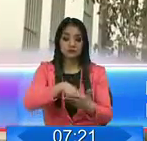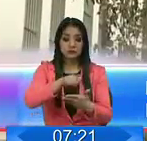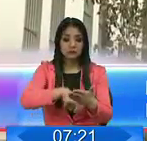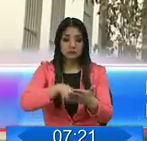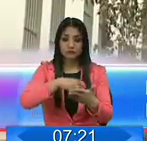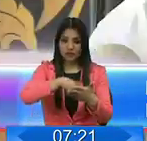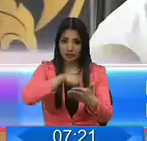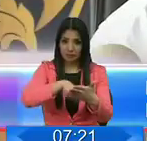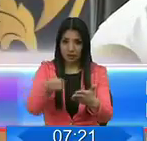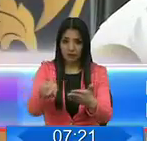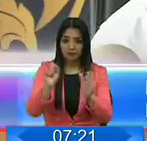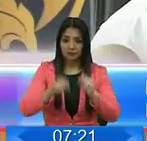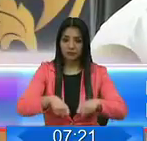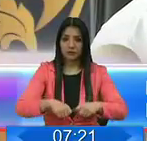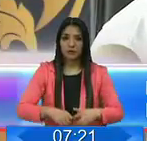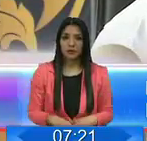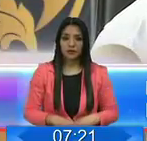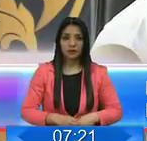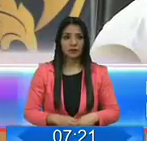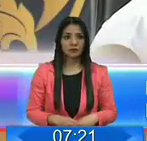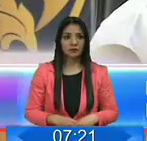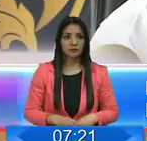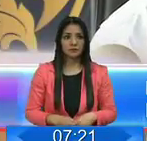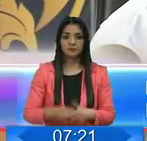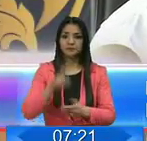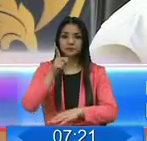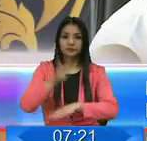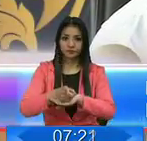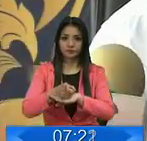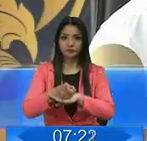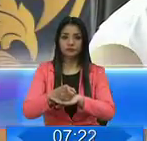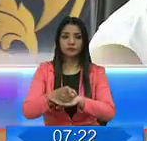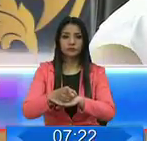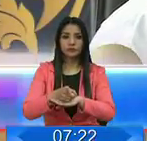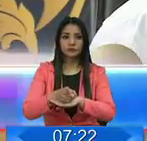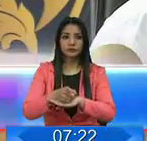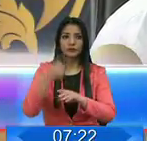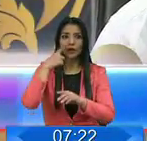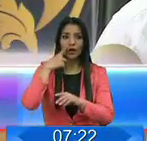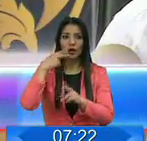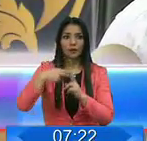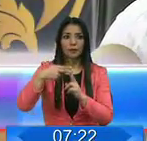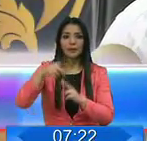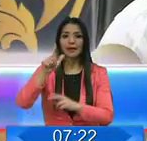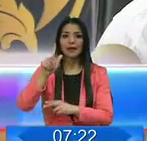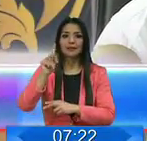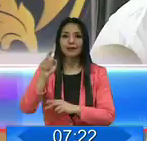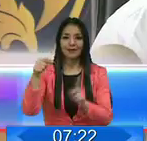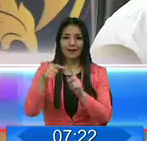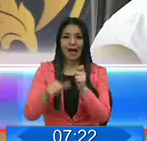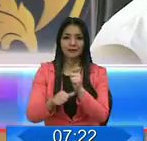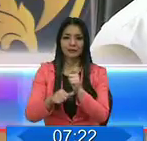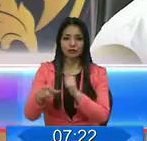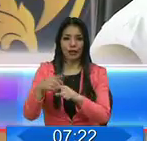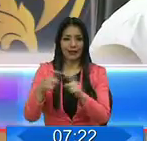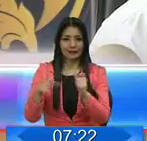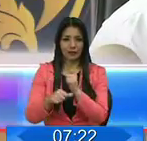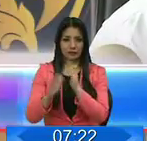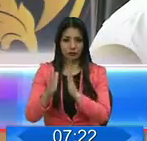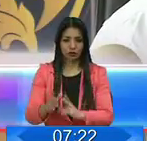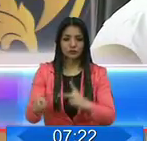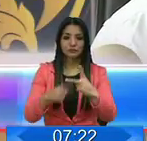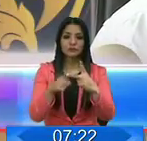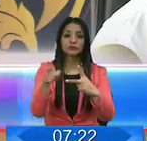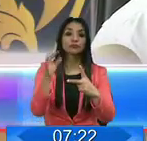rúbrica. Asimismo se dispuso la versión del señor Lenín Rodríguez y la versión de la